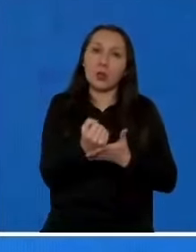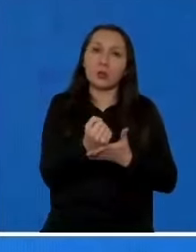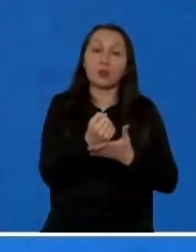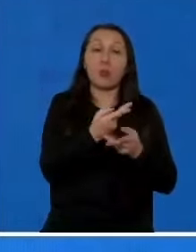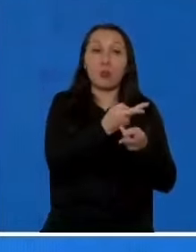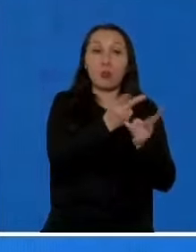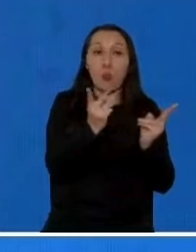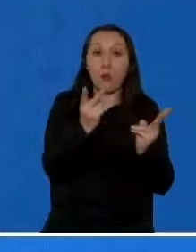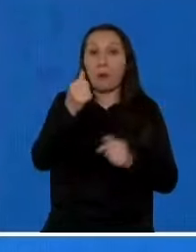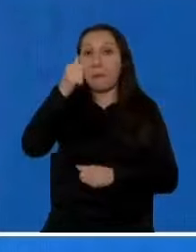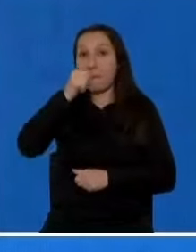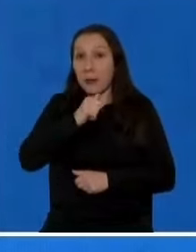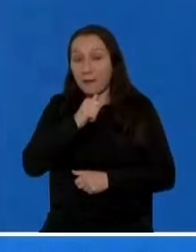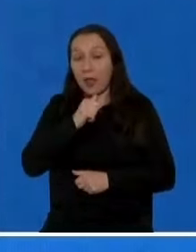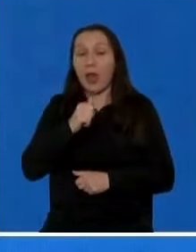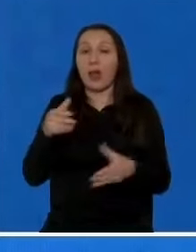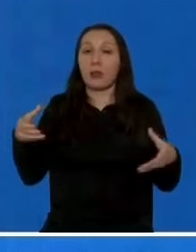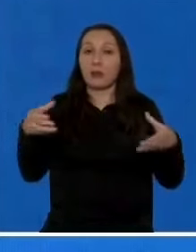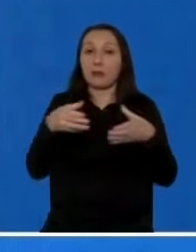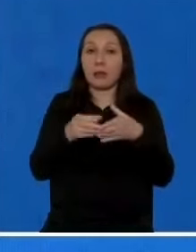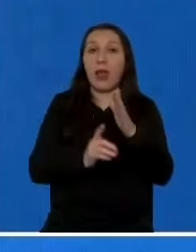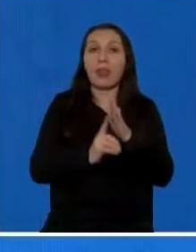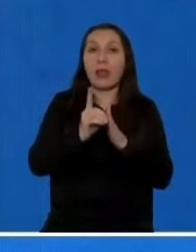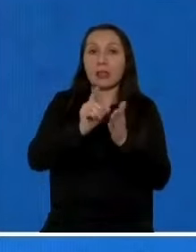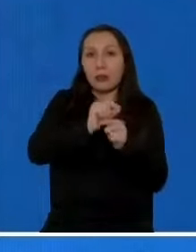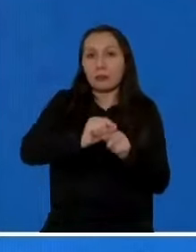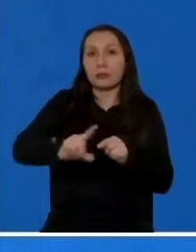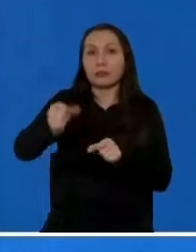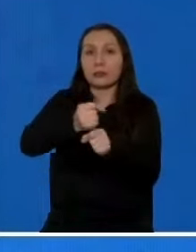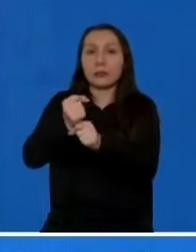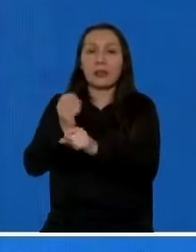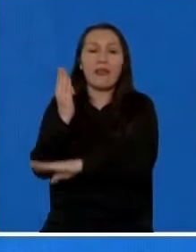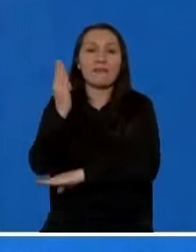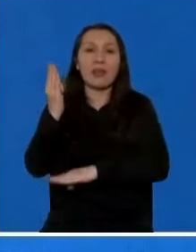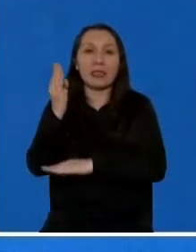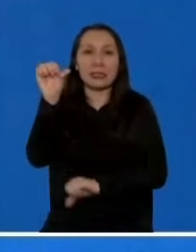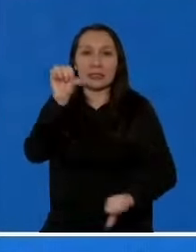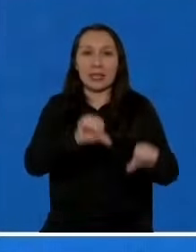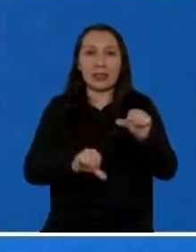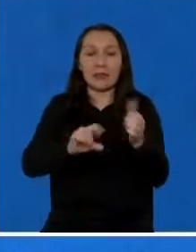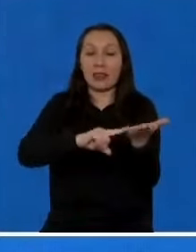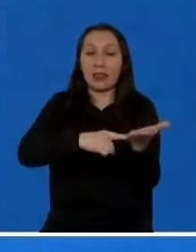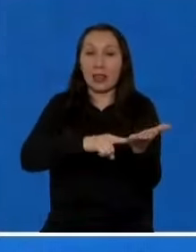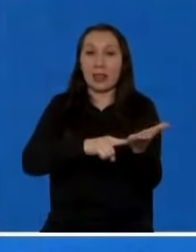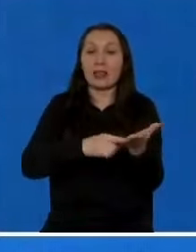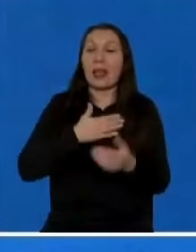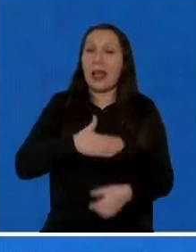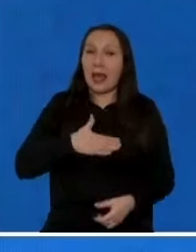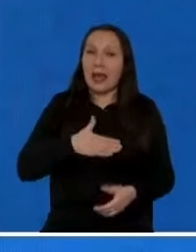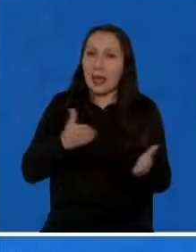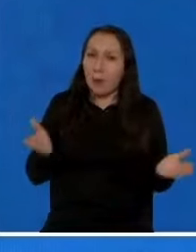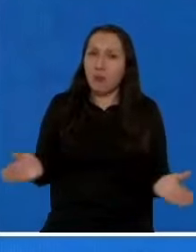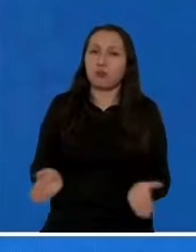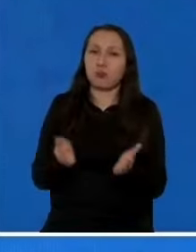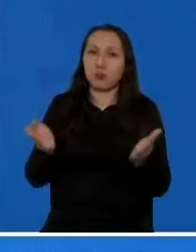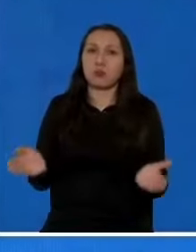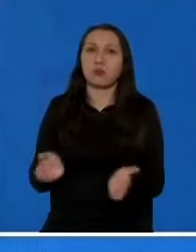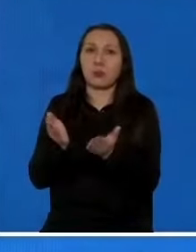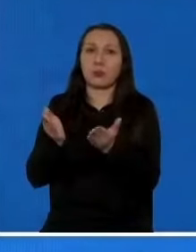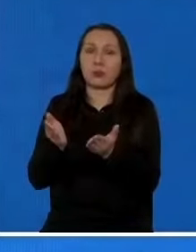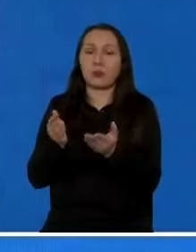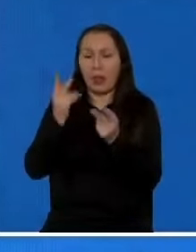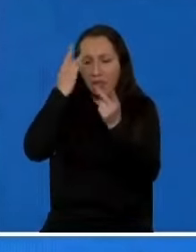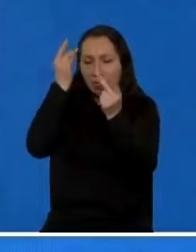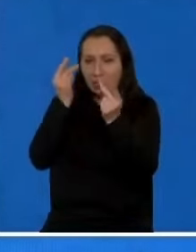mundo público y privado para el desarrollo del emprendimiento de base científica tecnológica, porque queremos impulsar